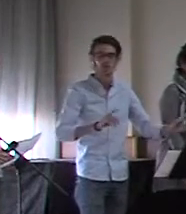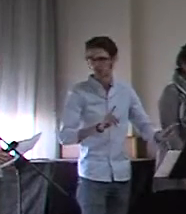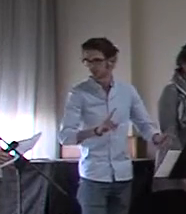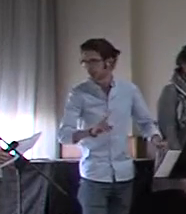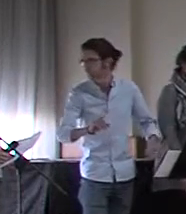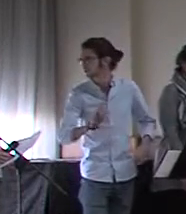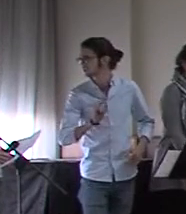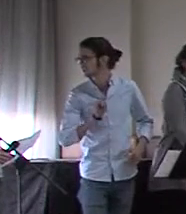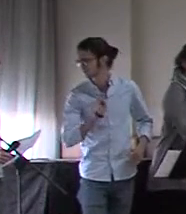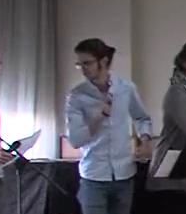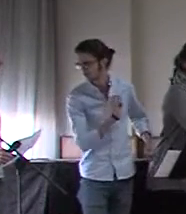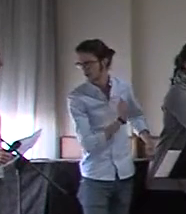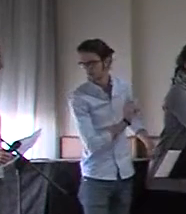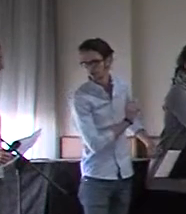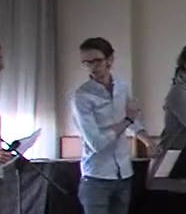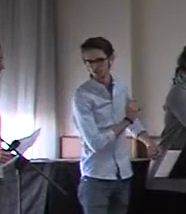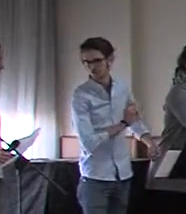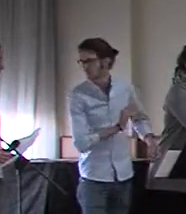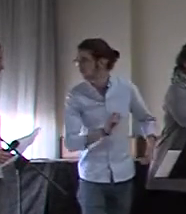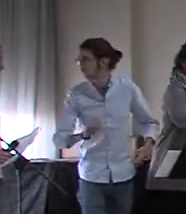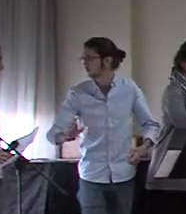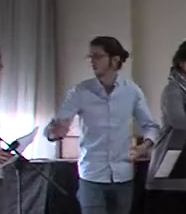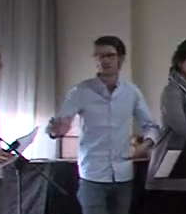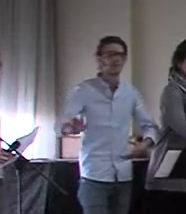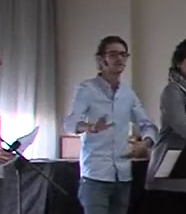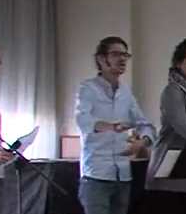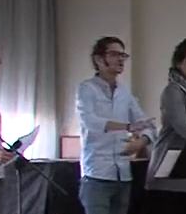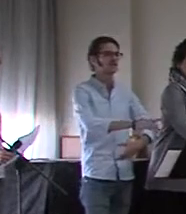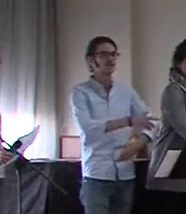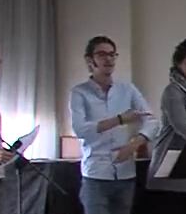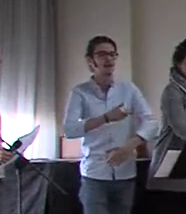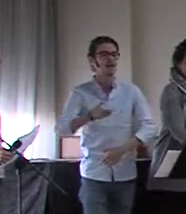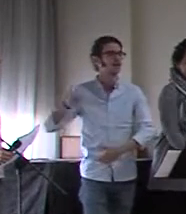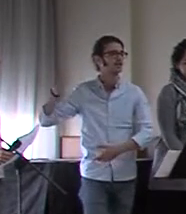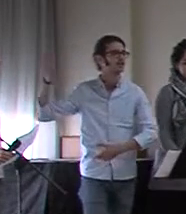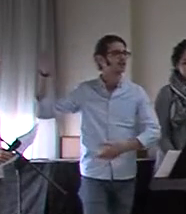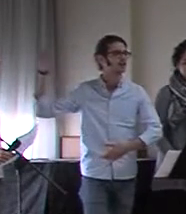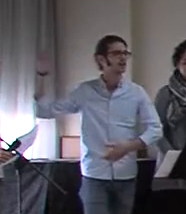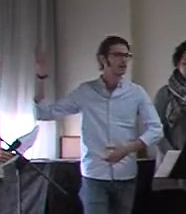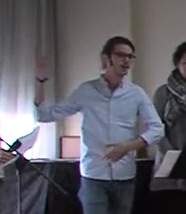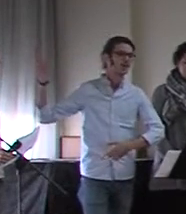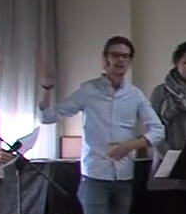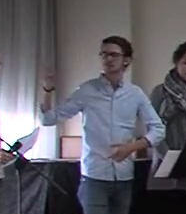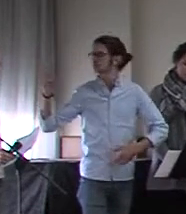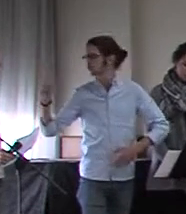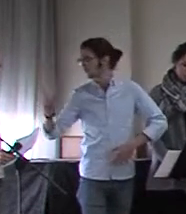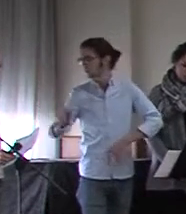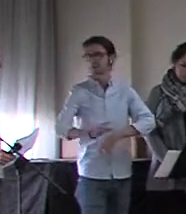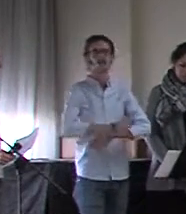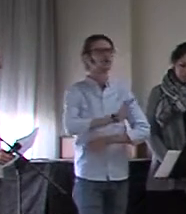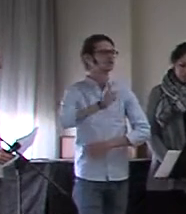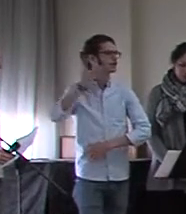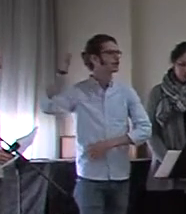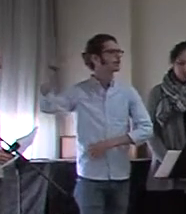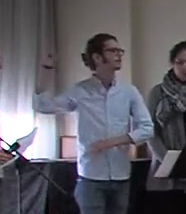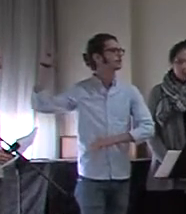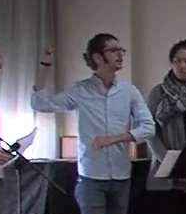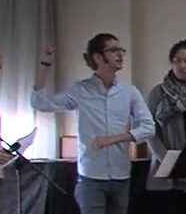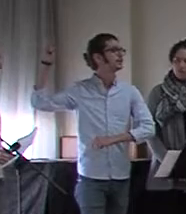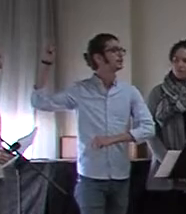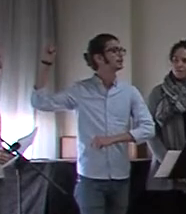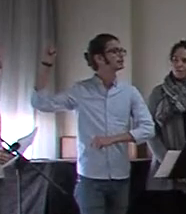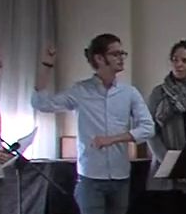lados, mi contraste estima y merece una crece a ser grande, y el sin sobresaltos